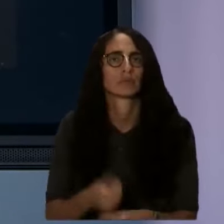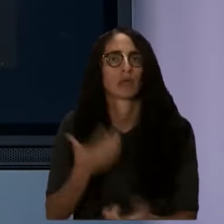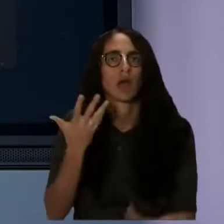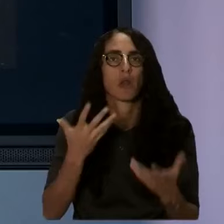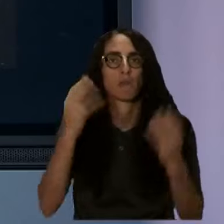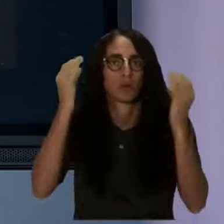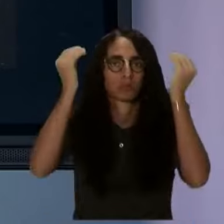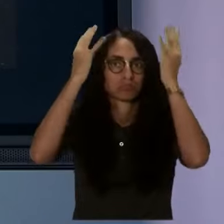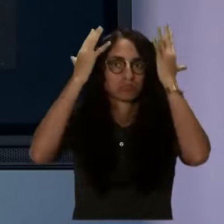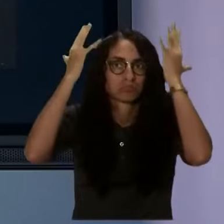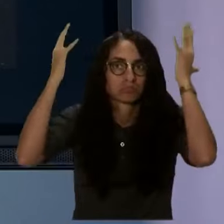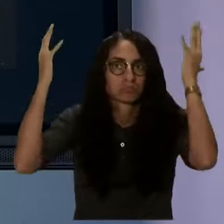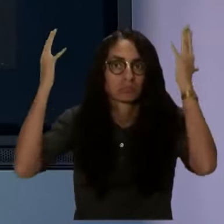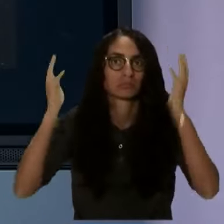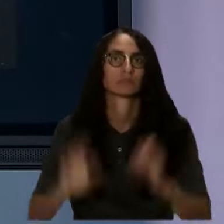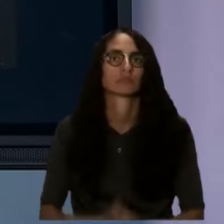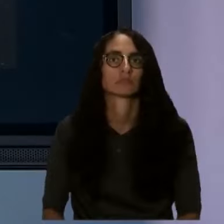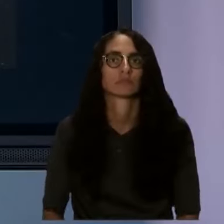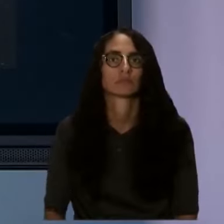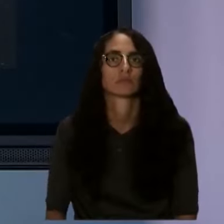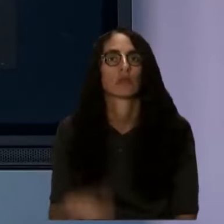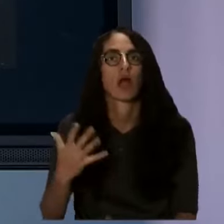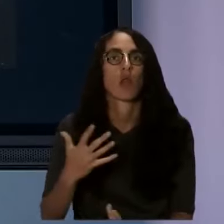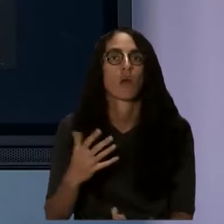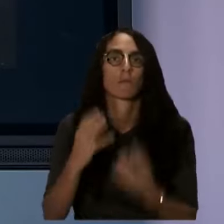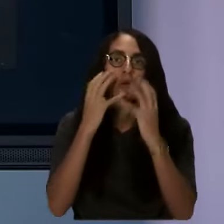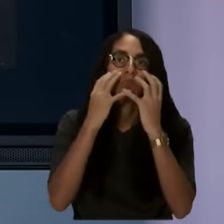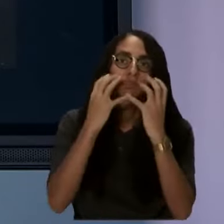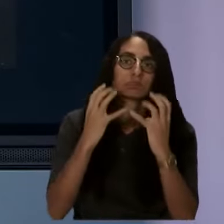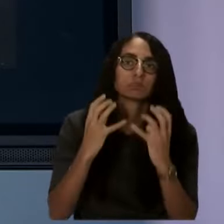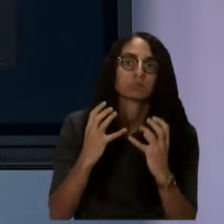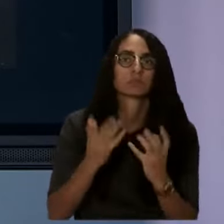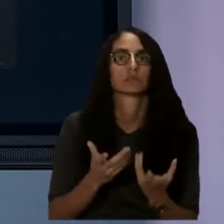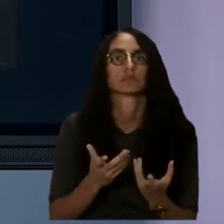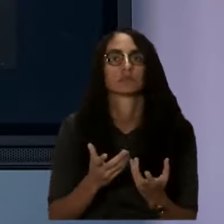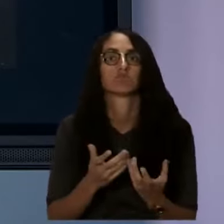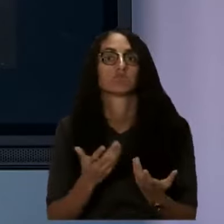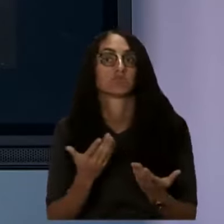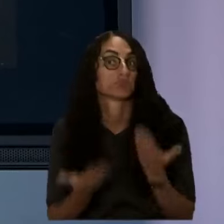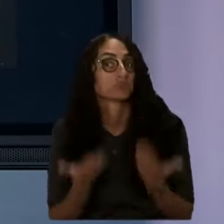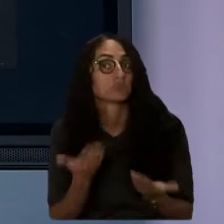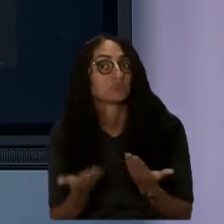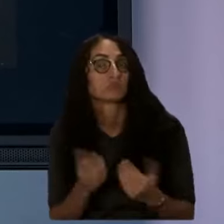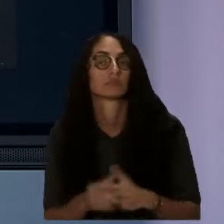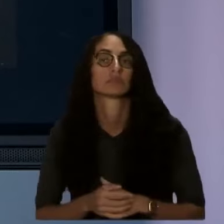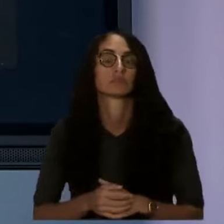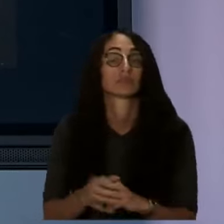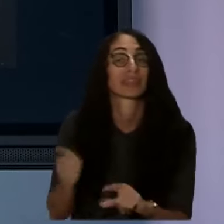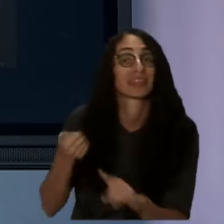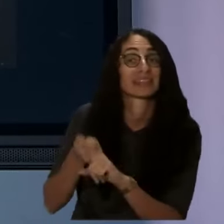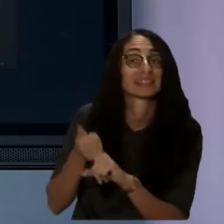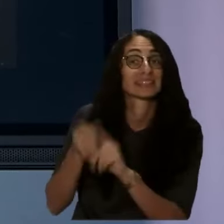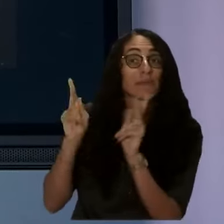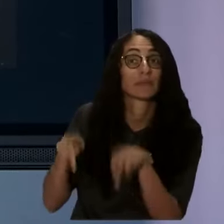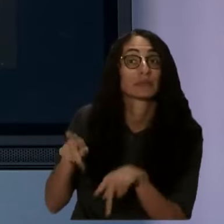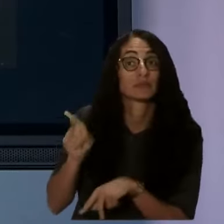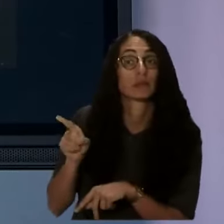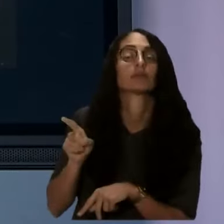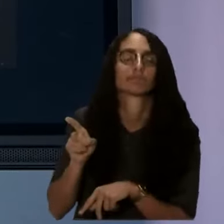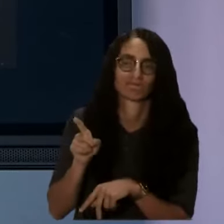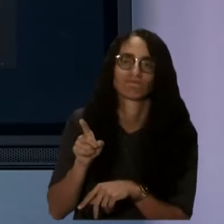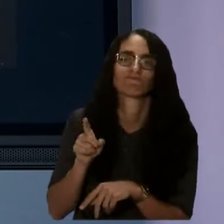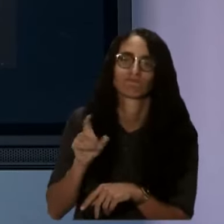cabello verdad se ha cambiado quizás físico se ha dejado barba este individuo está siendo